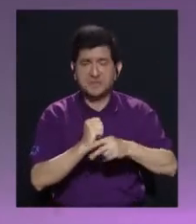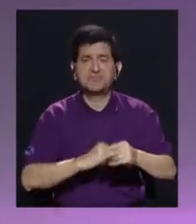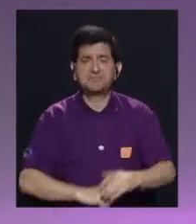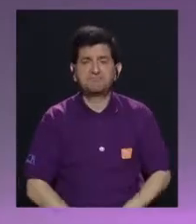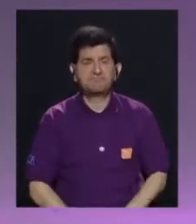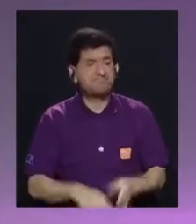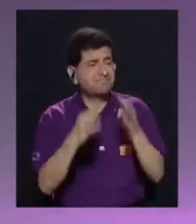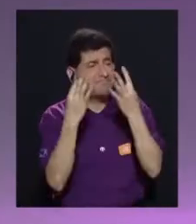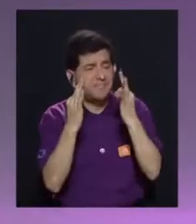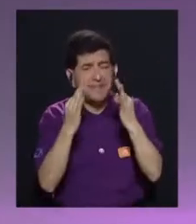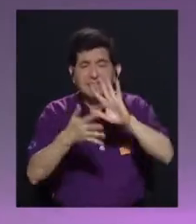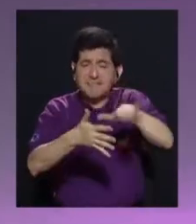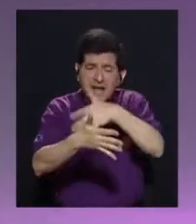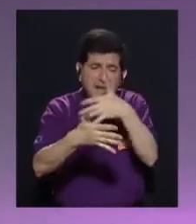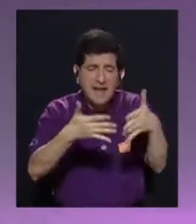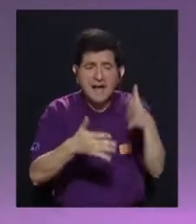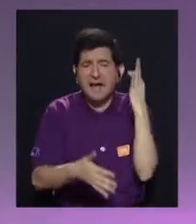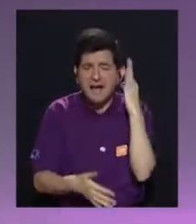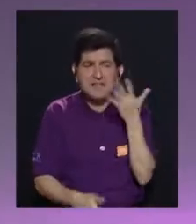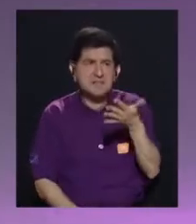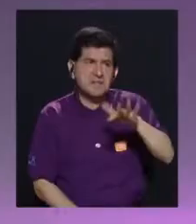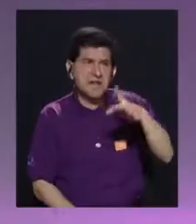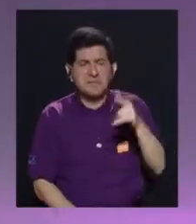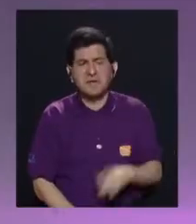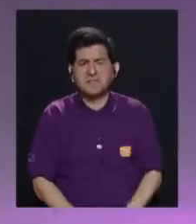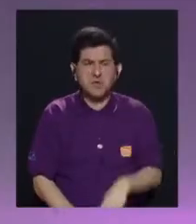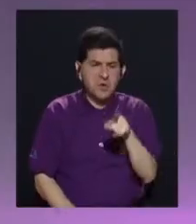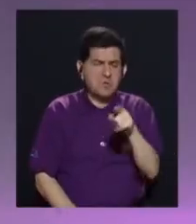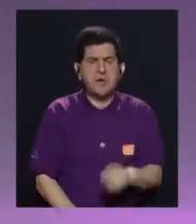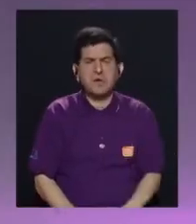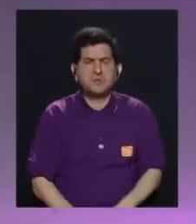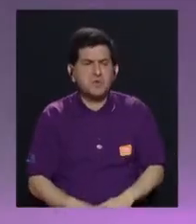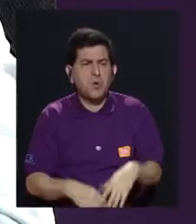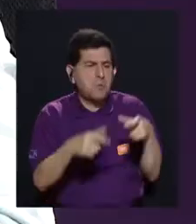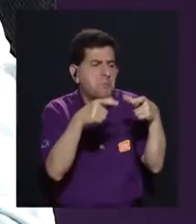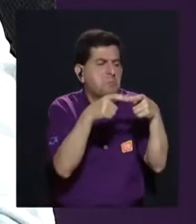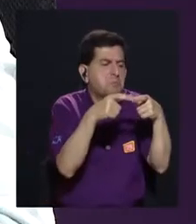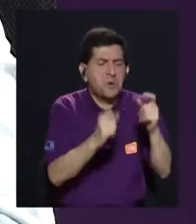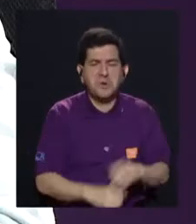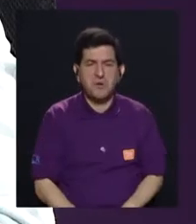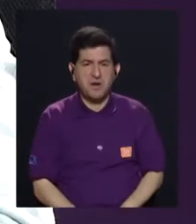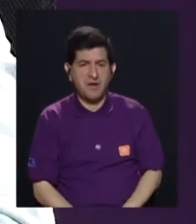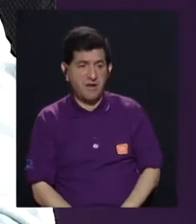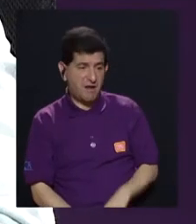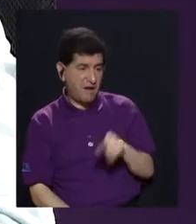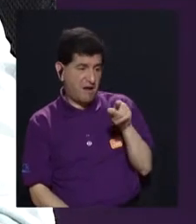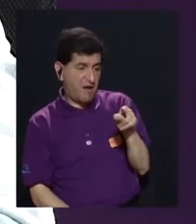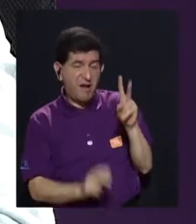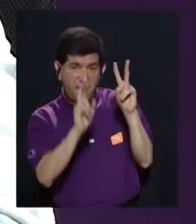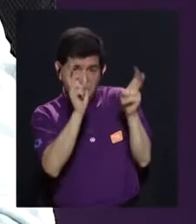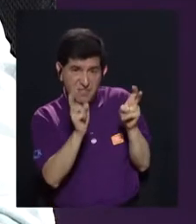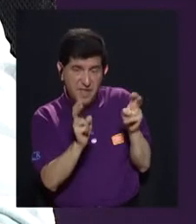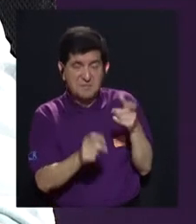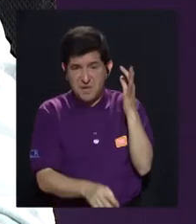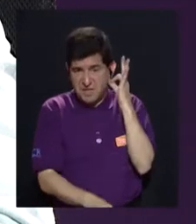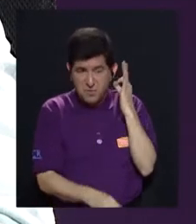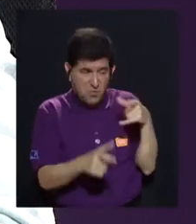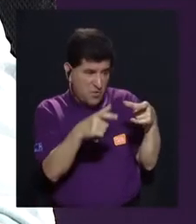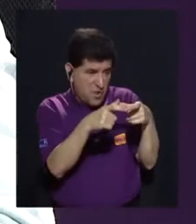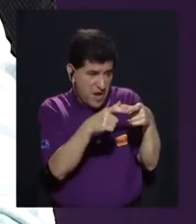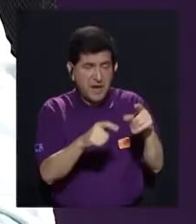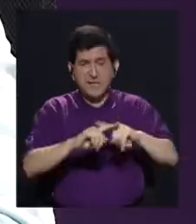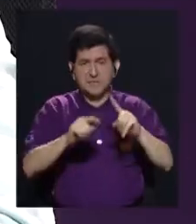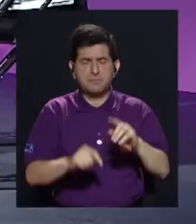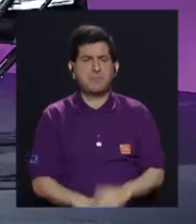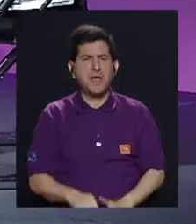tratamos la agenda de las mujeres como más o menos un ghetto verdad en donde aquí están los temas relativos a las mujeres y aquí